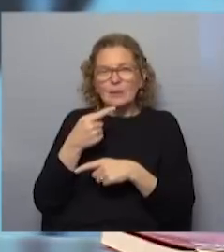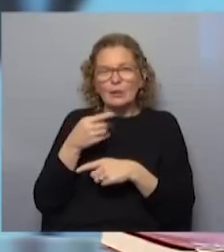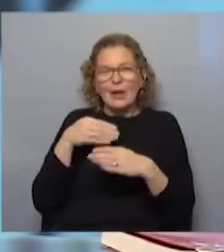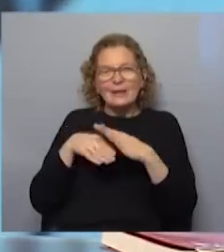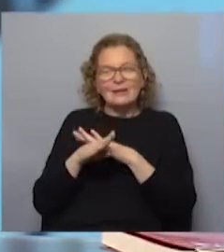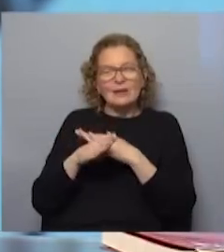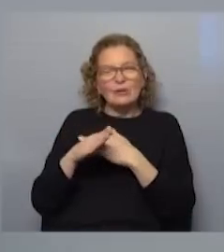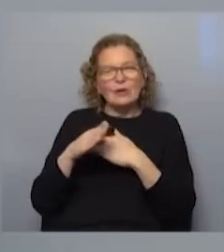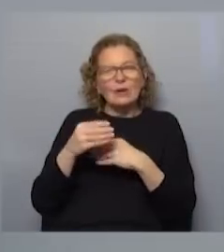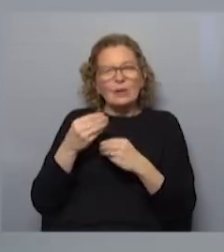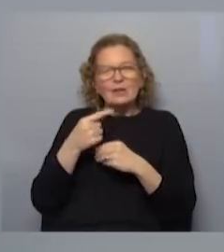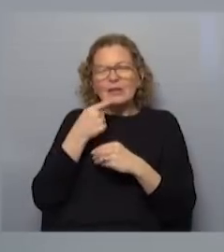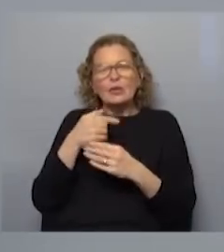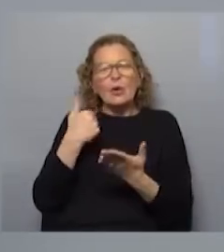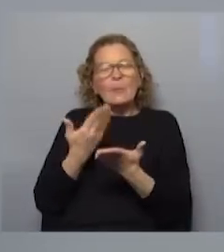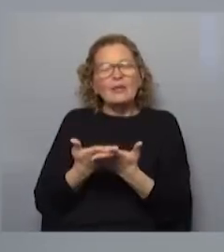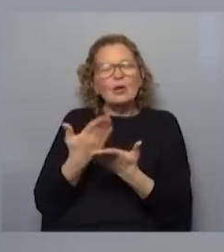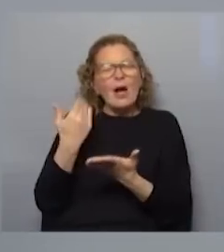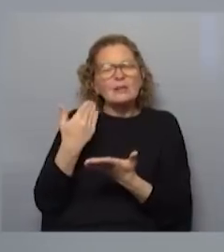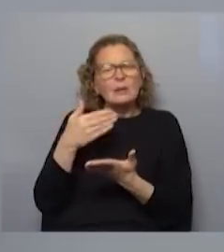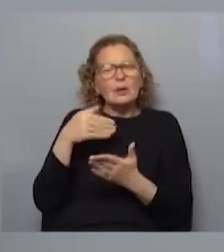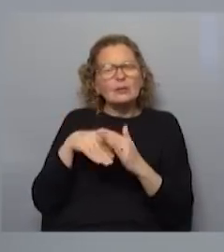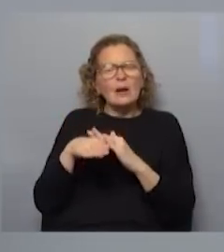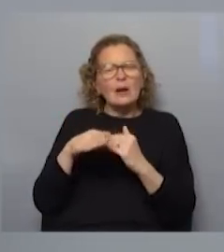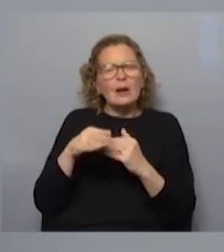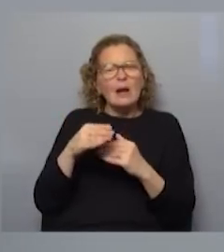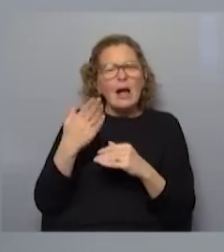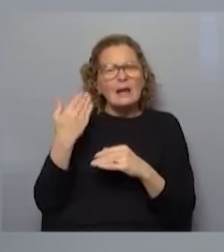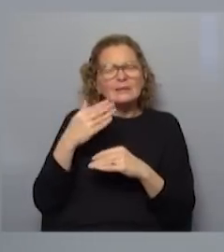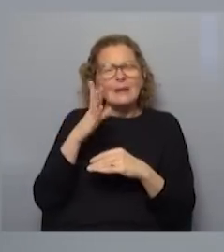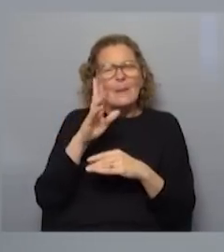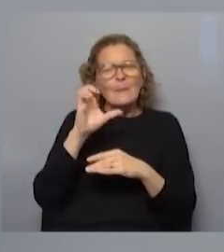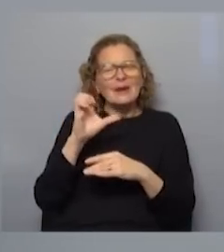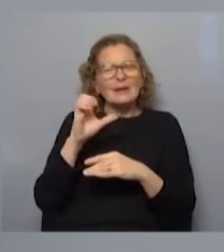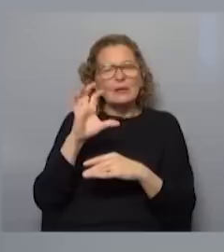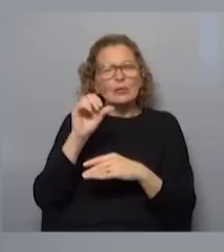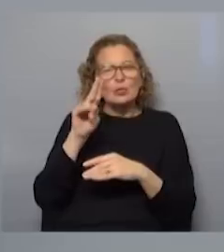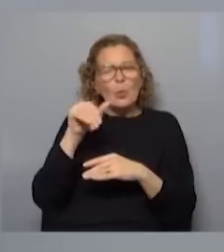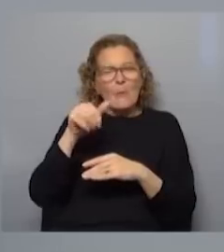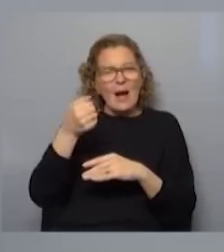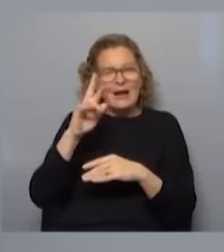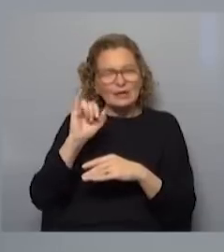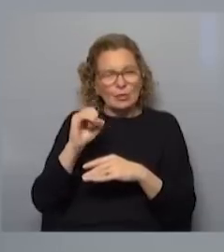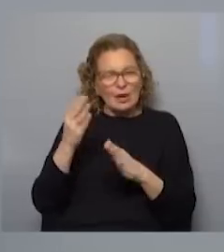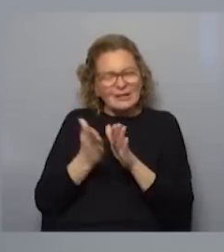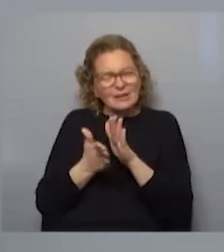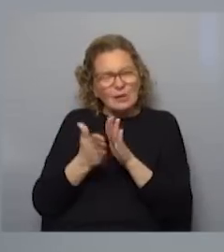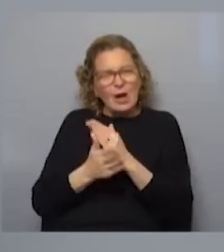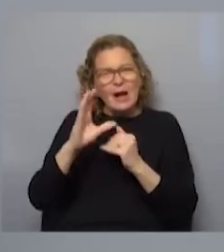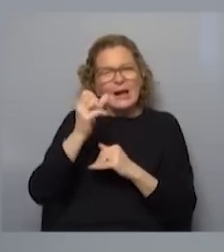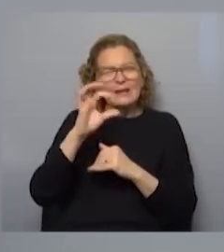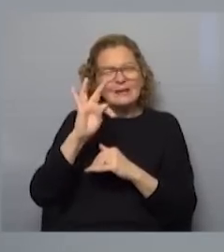dar acceso al archivo castiglioni se nos planteó En aquel momento que estaba en presumario cosa que nosotros entendimos que